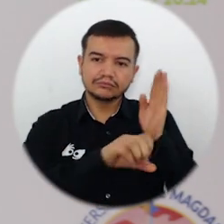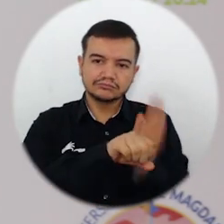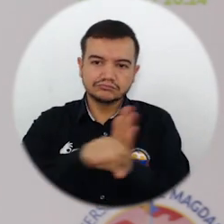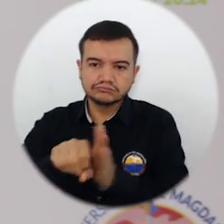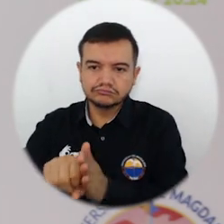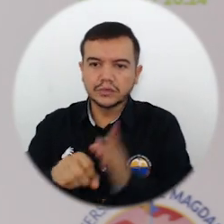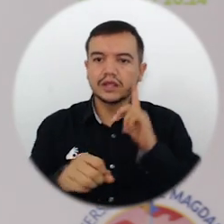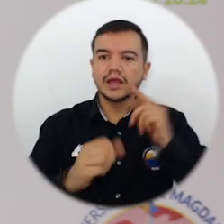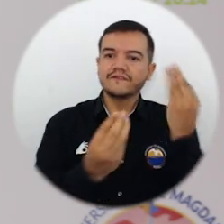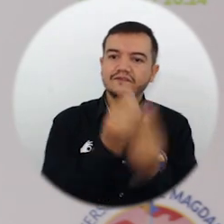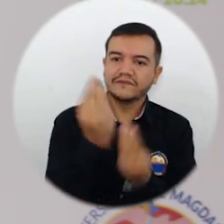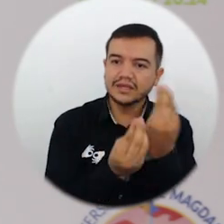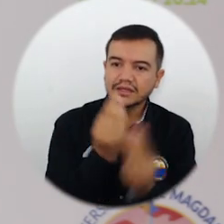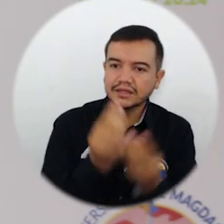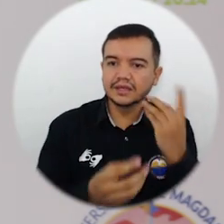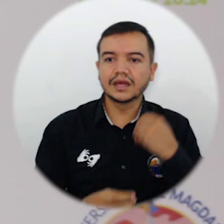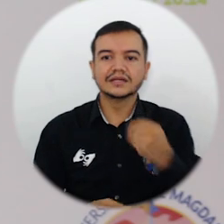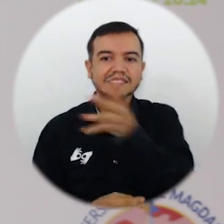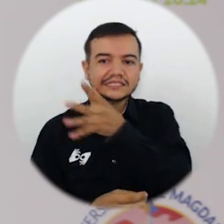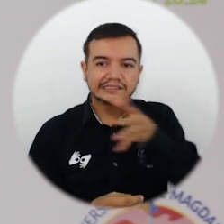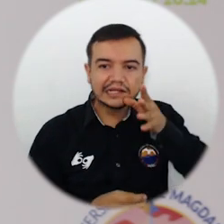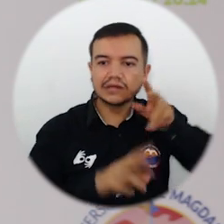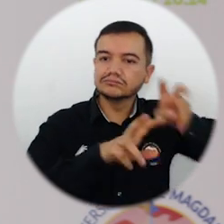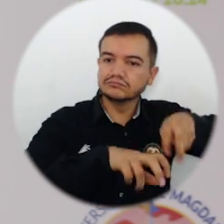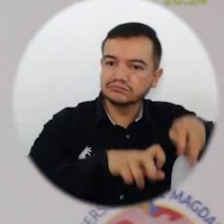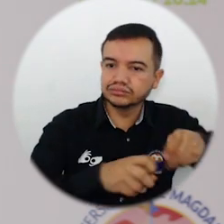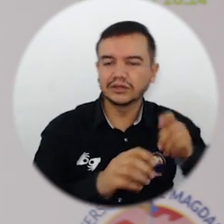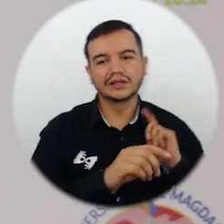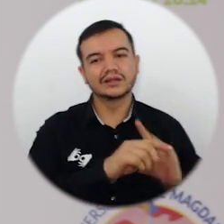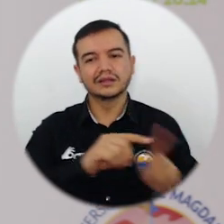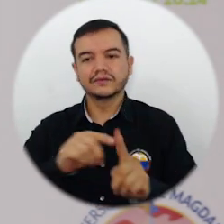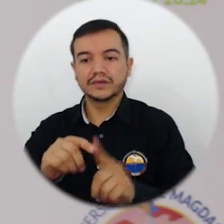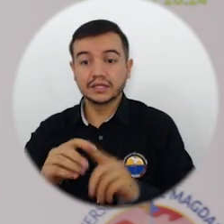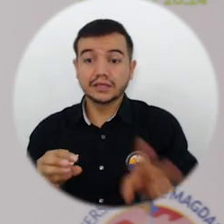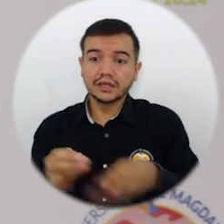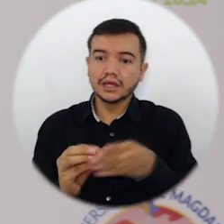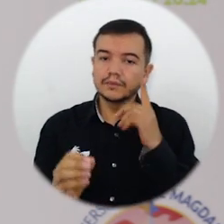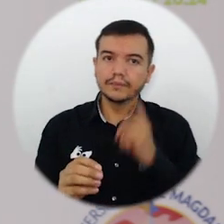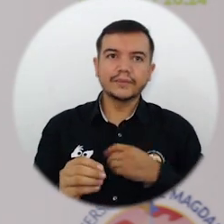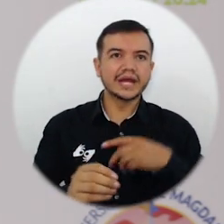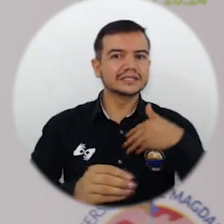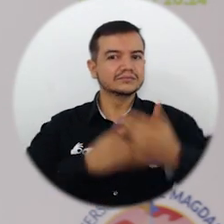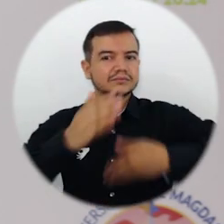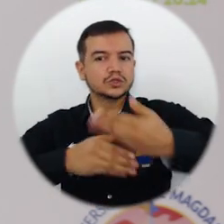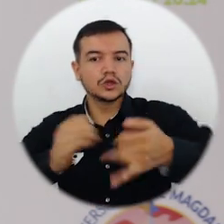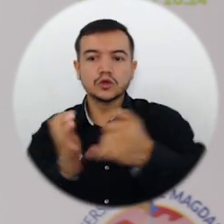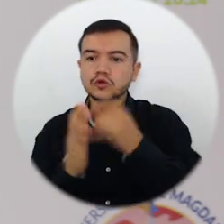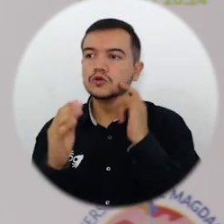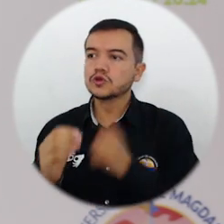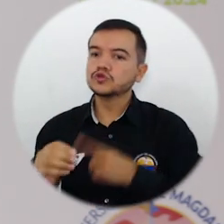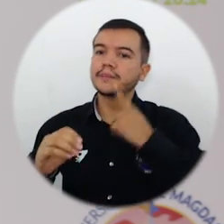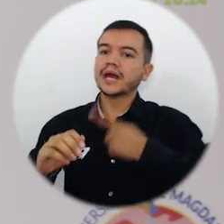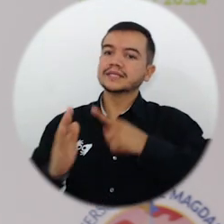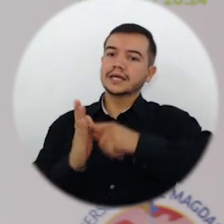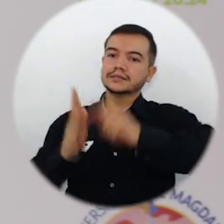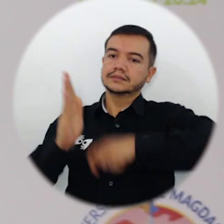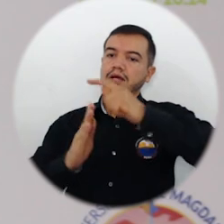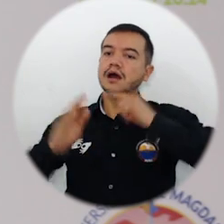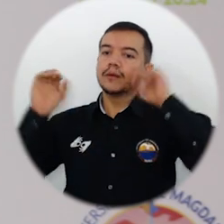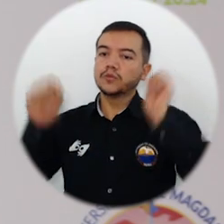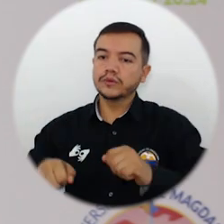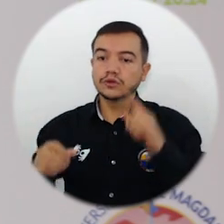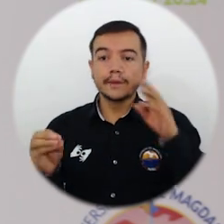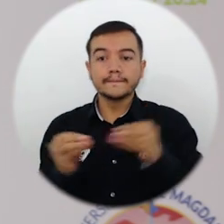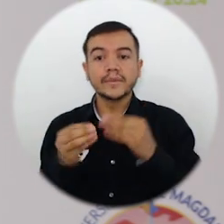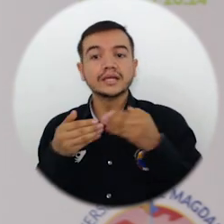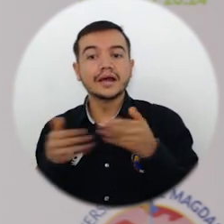física, en ingeniería, en la granja, en la planta piloto. Hemos seguido avanzando en los procesos de renovación de las acreditaciones, pero también de acreditación de nuevos programas. Hemos